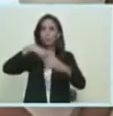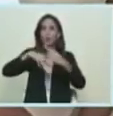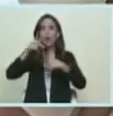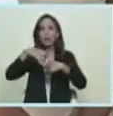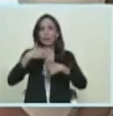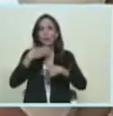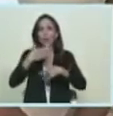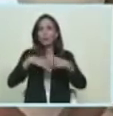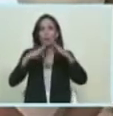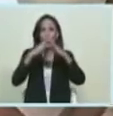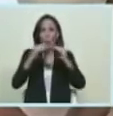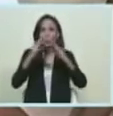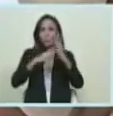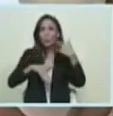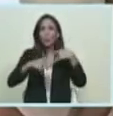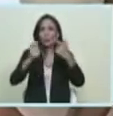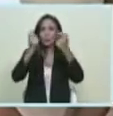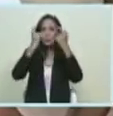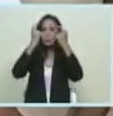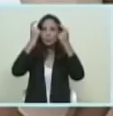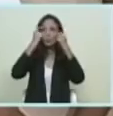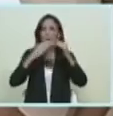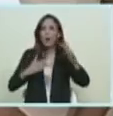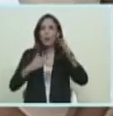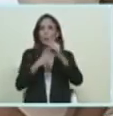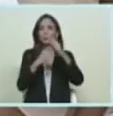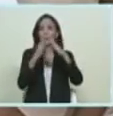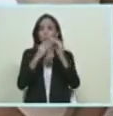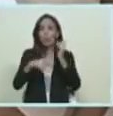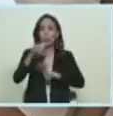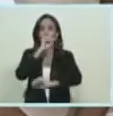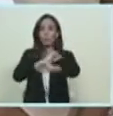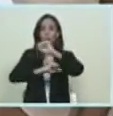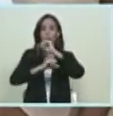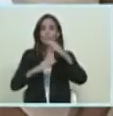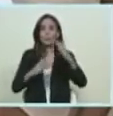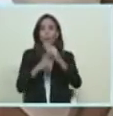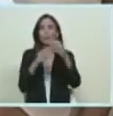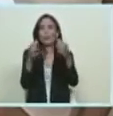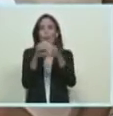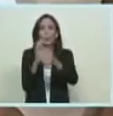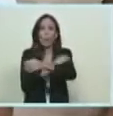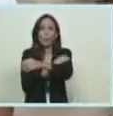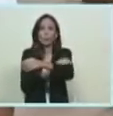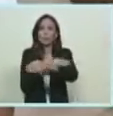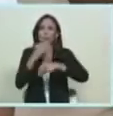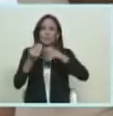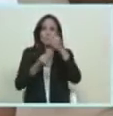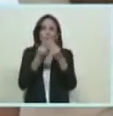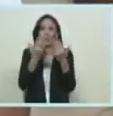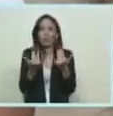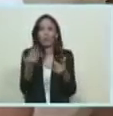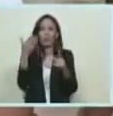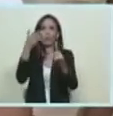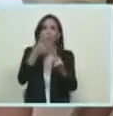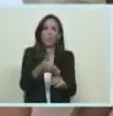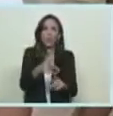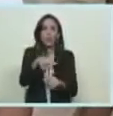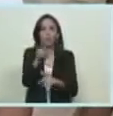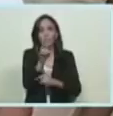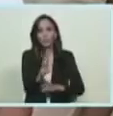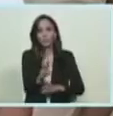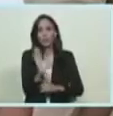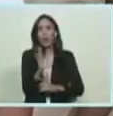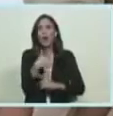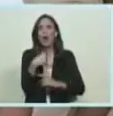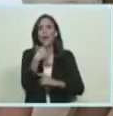su mandato poder luchar contra todas las cosas que la oposición está haciendo aquí en Venezuela para